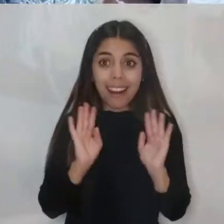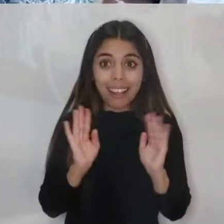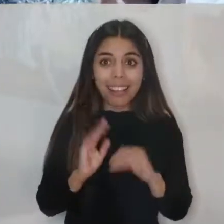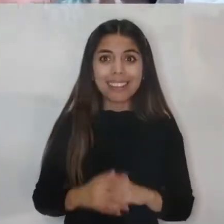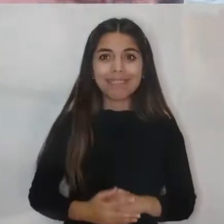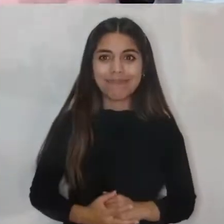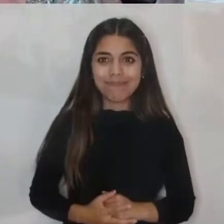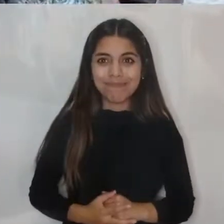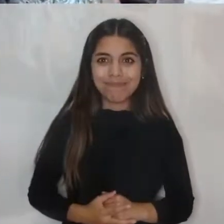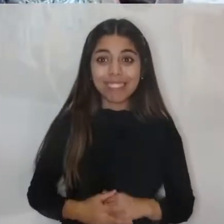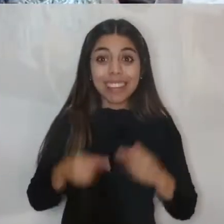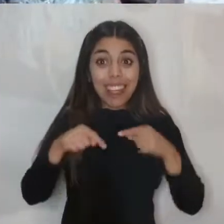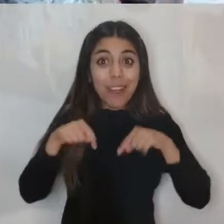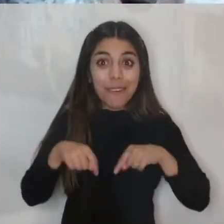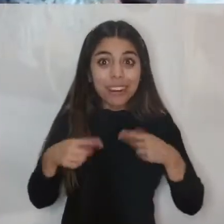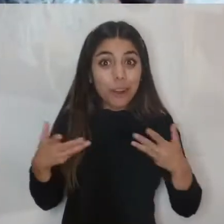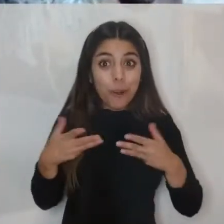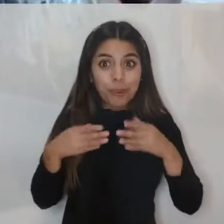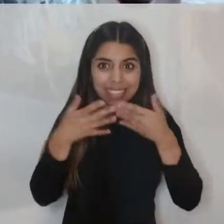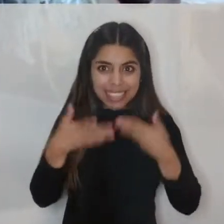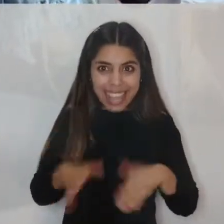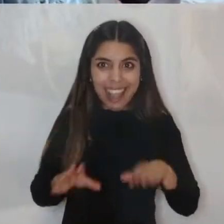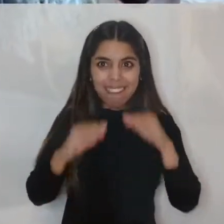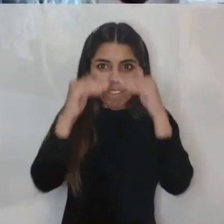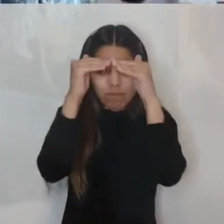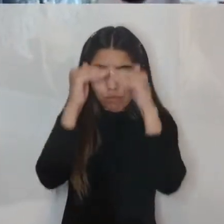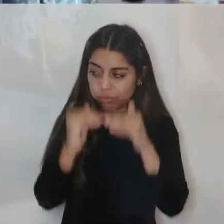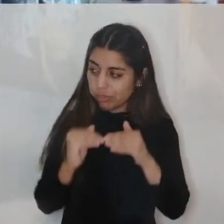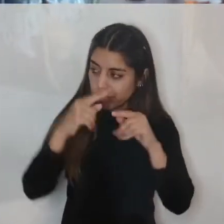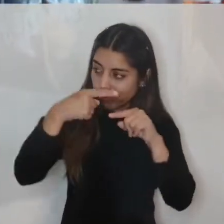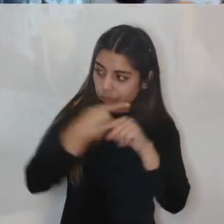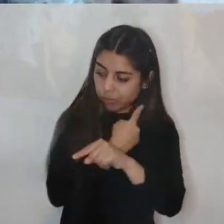Y ahora yo le coloco el fijador, que es